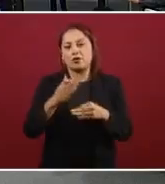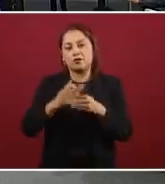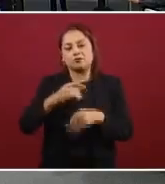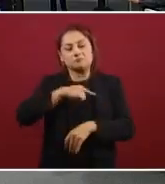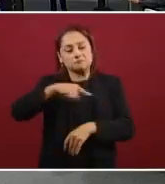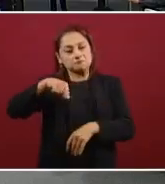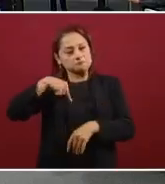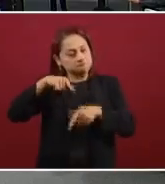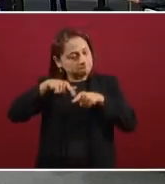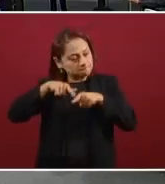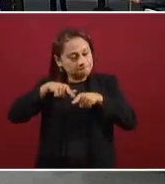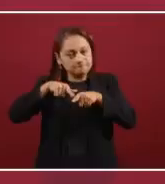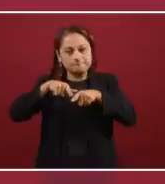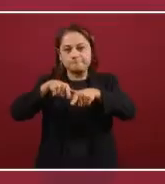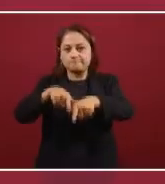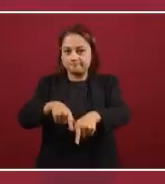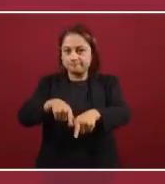buscando